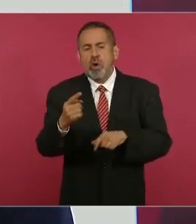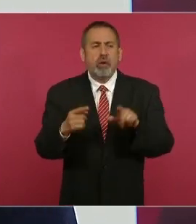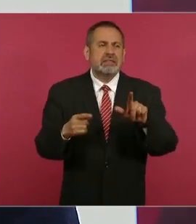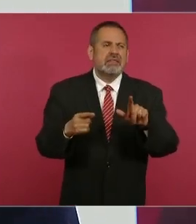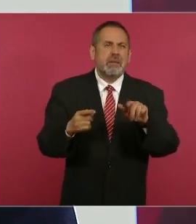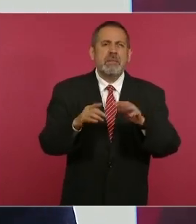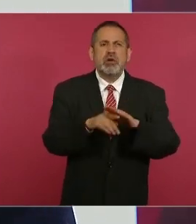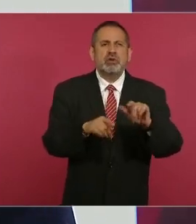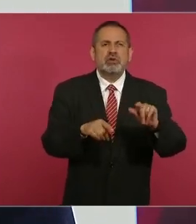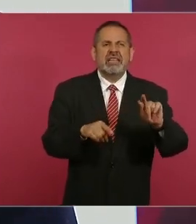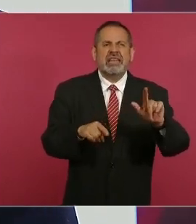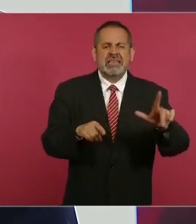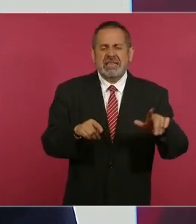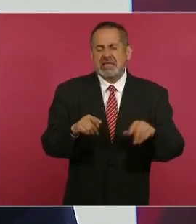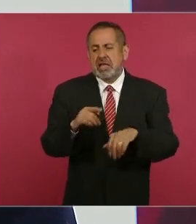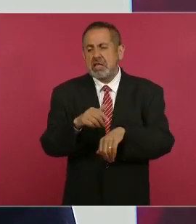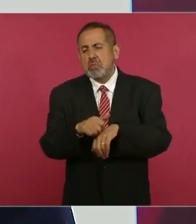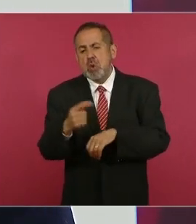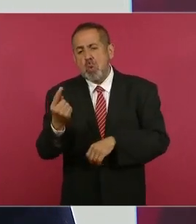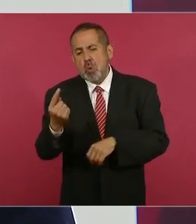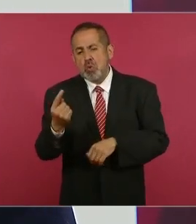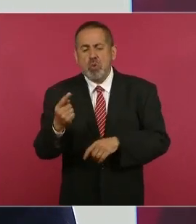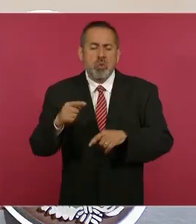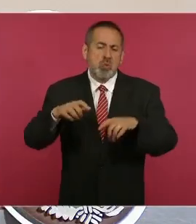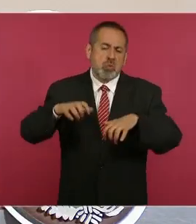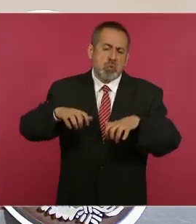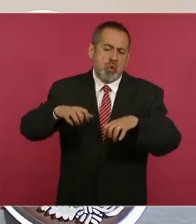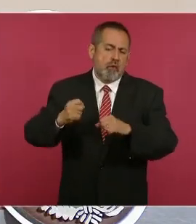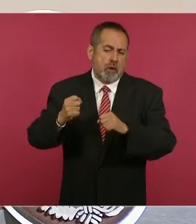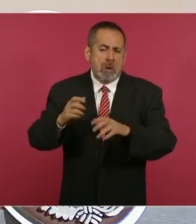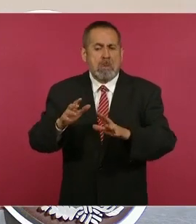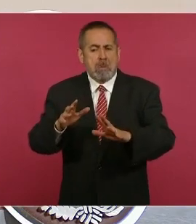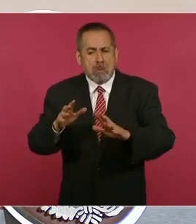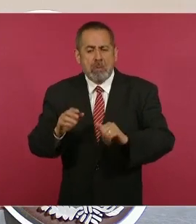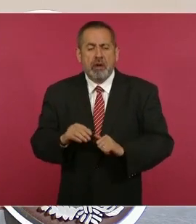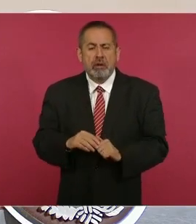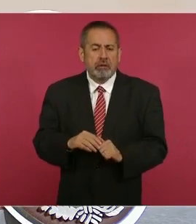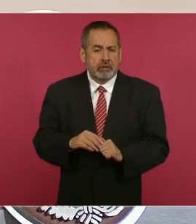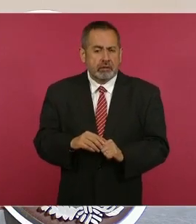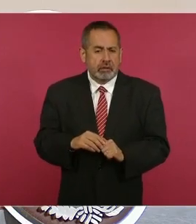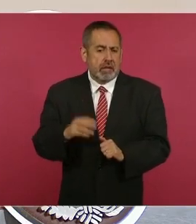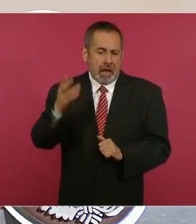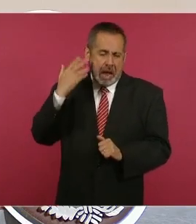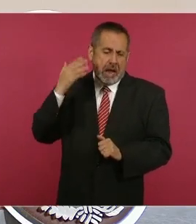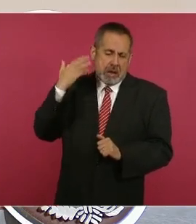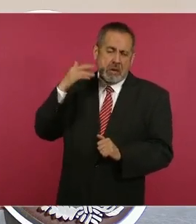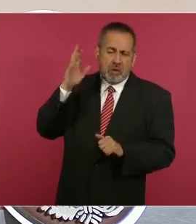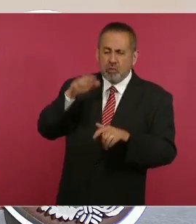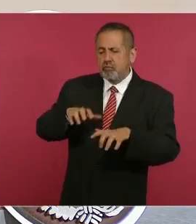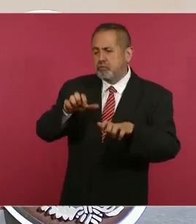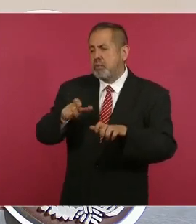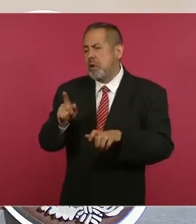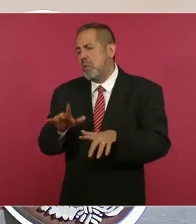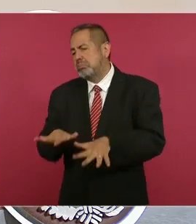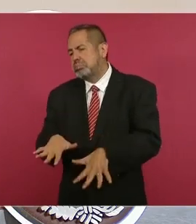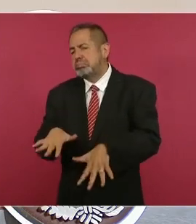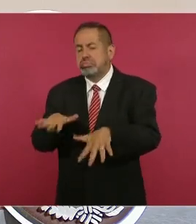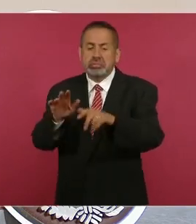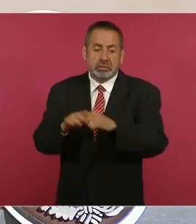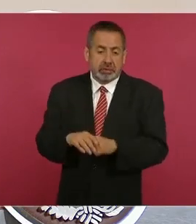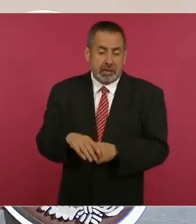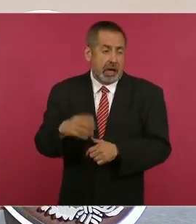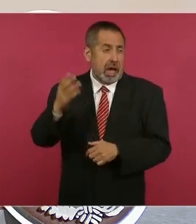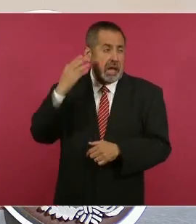1977, que tuvo esta intensidad, pero con lluvias más fuertes, que en su momento generaron inundaciones. El